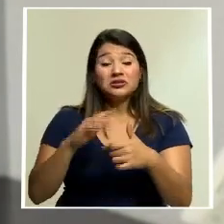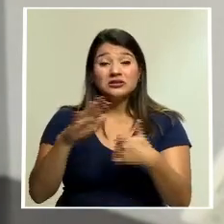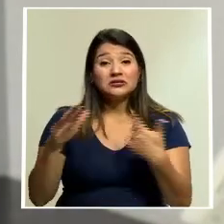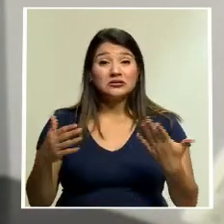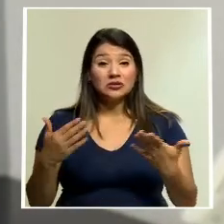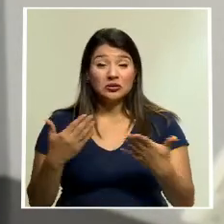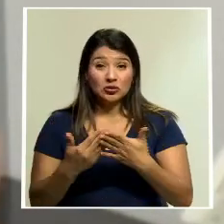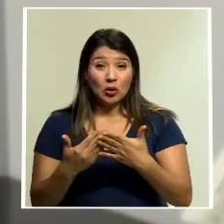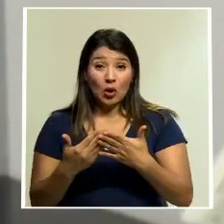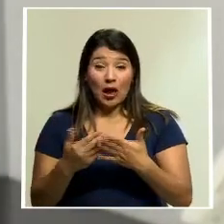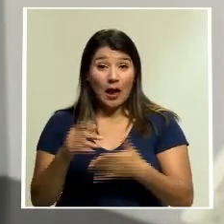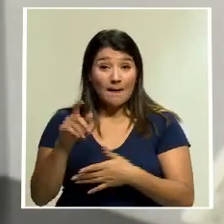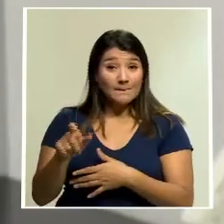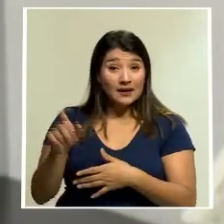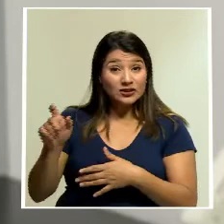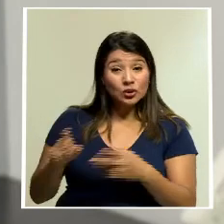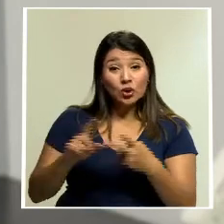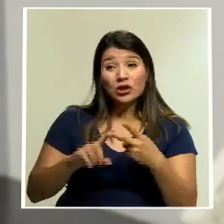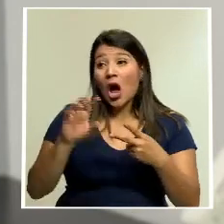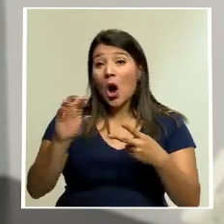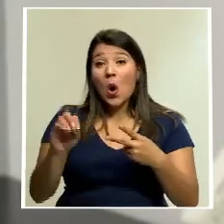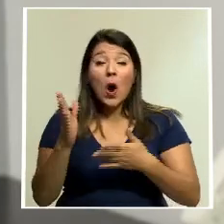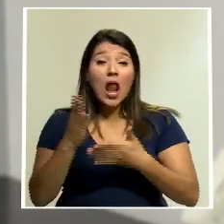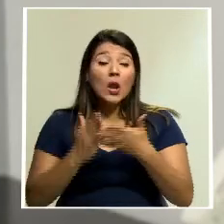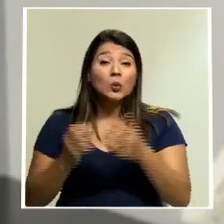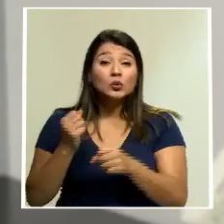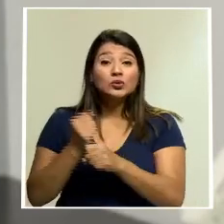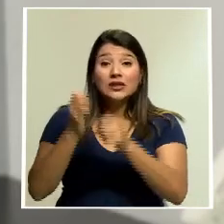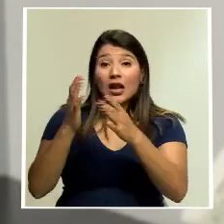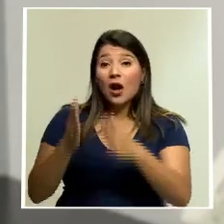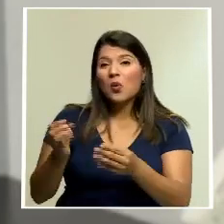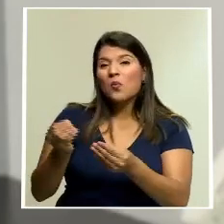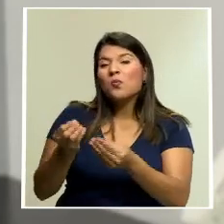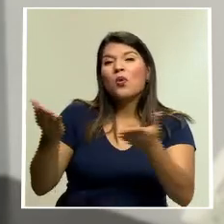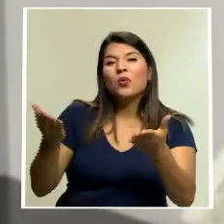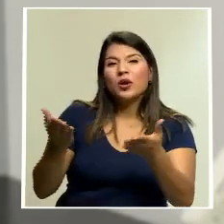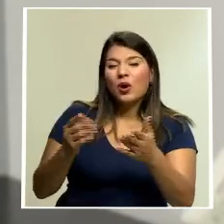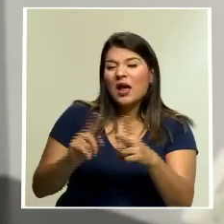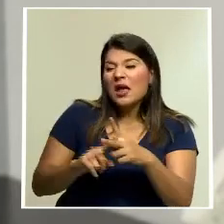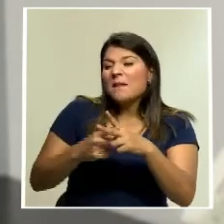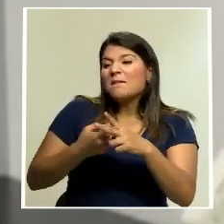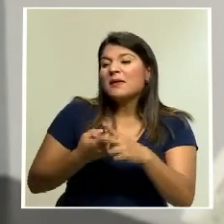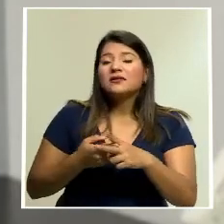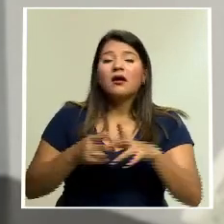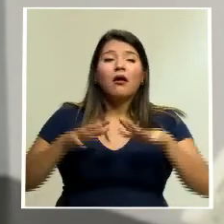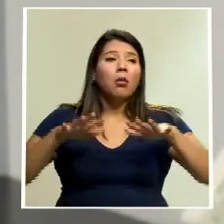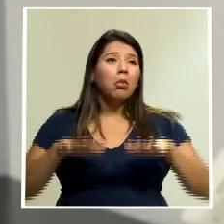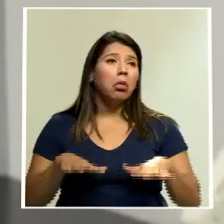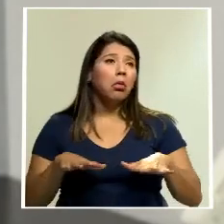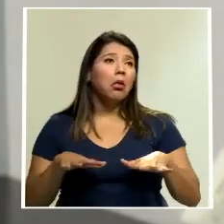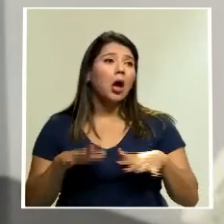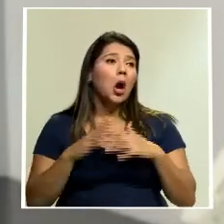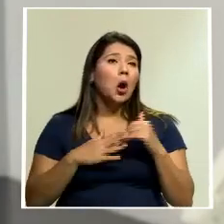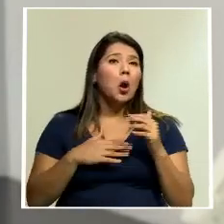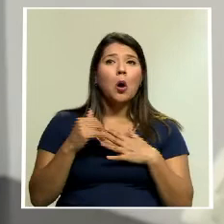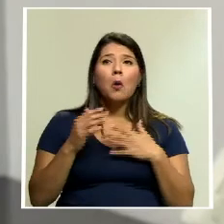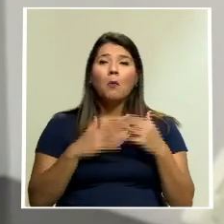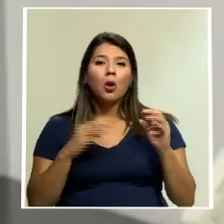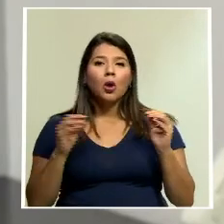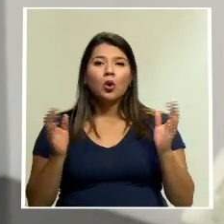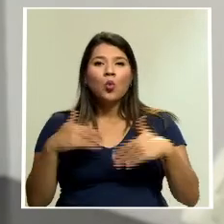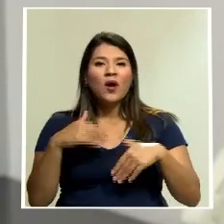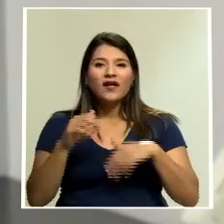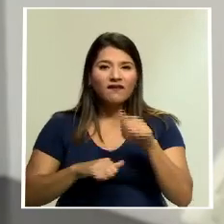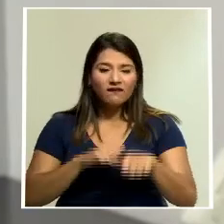todo persona o algunos funcionarios públicos entran en una zona de confort, y eso sí, lo voy